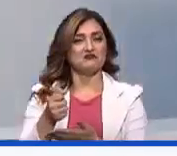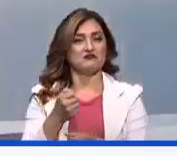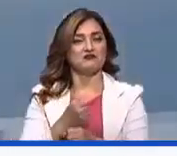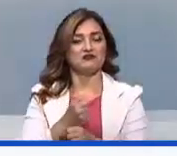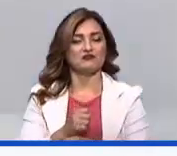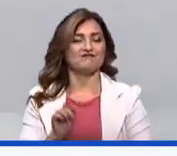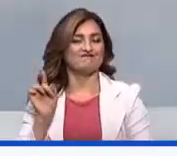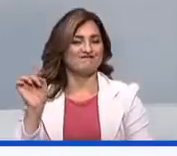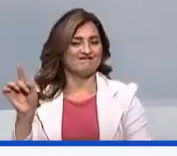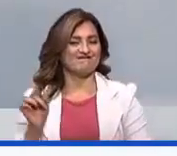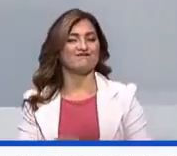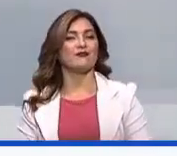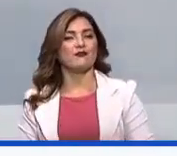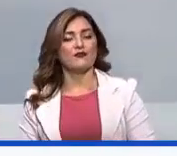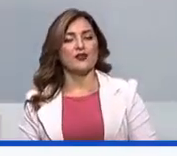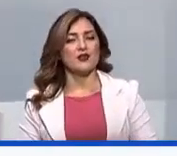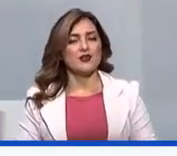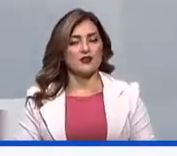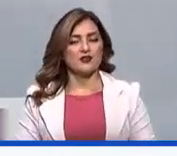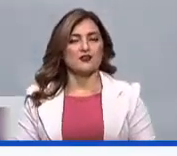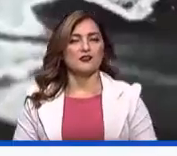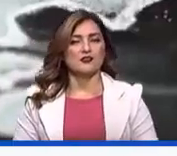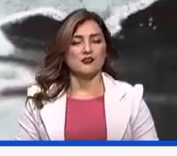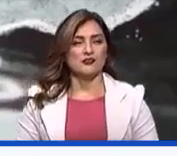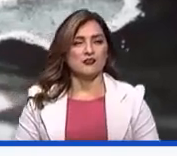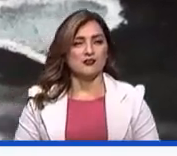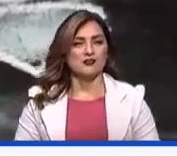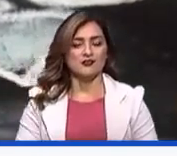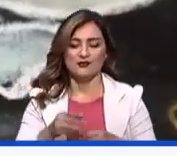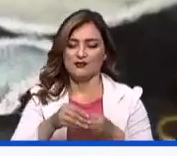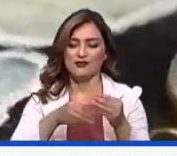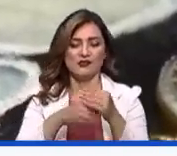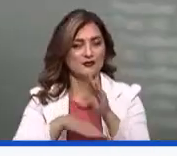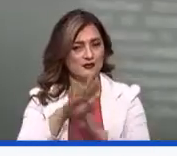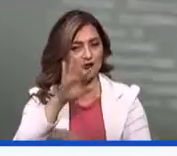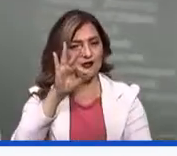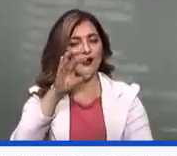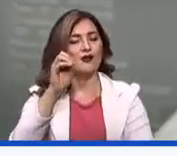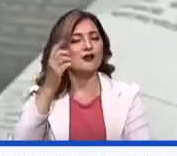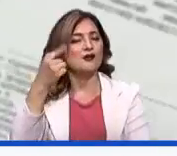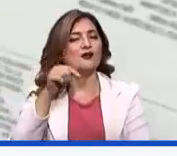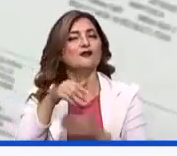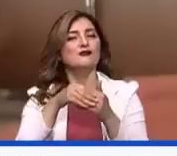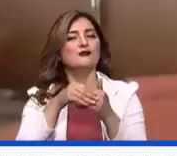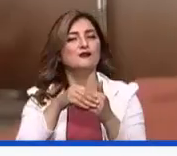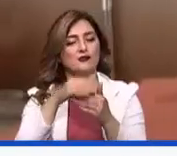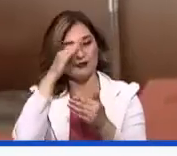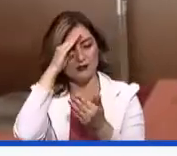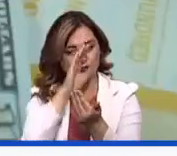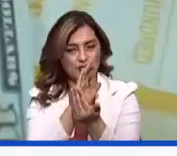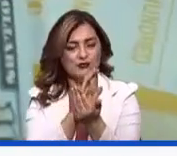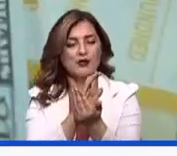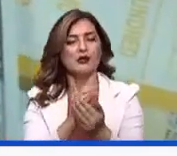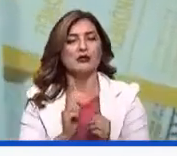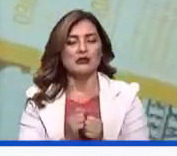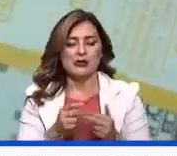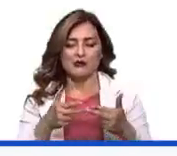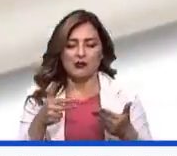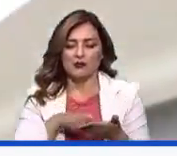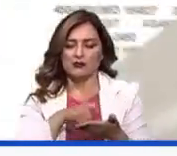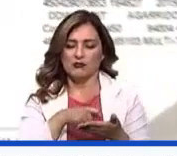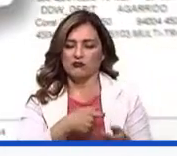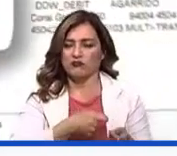cierto es que Jorge, el mago Chérez, tras recibir por supuestas inversiones más de $900 millones del ISPOL, repartió cheques